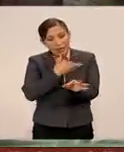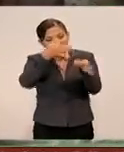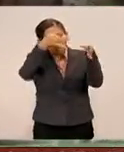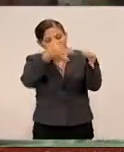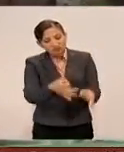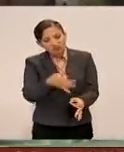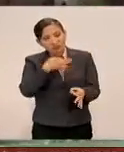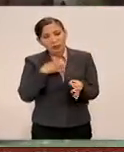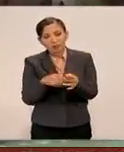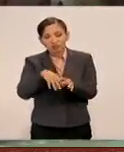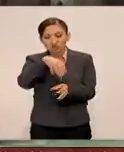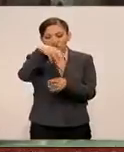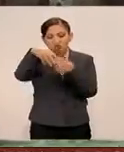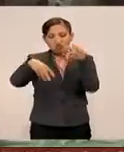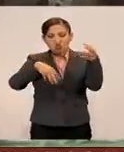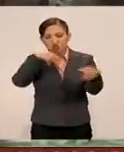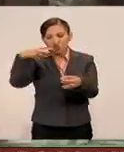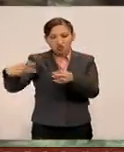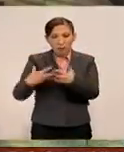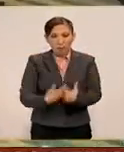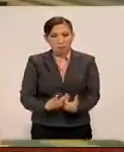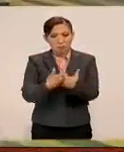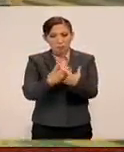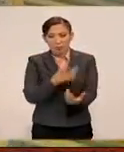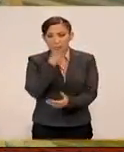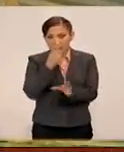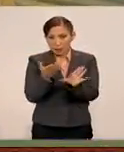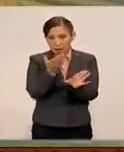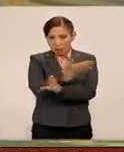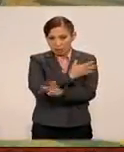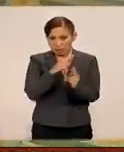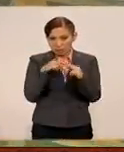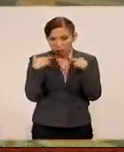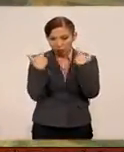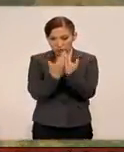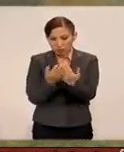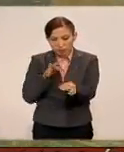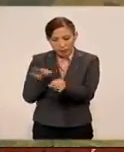las condiciones físico-mecánicas. Esto lo dijo previo a una reunión